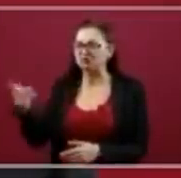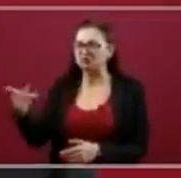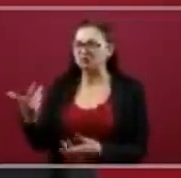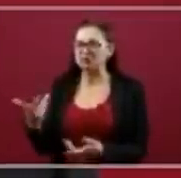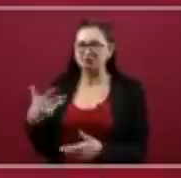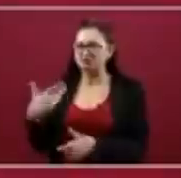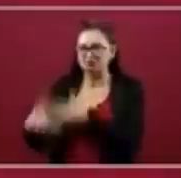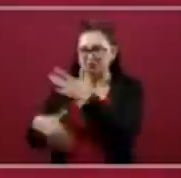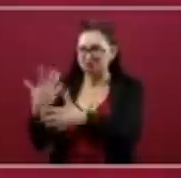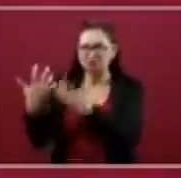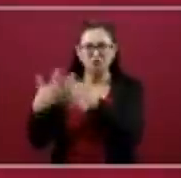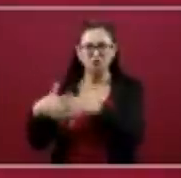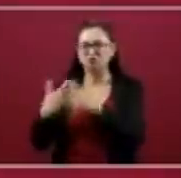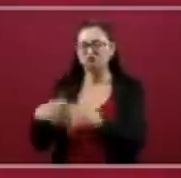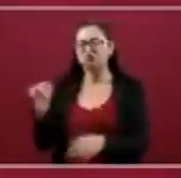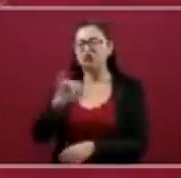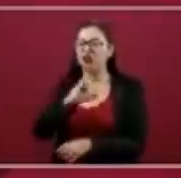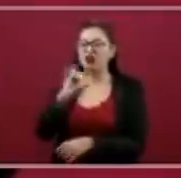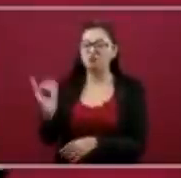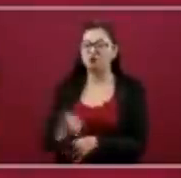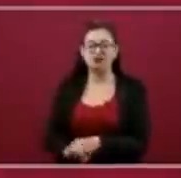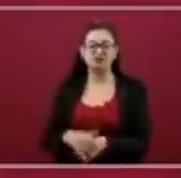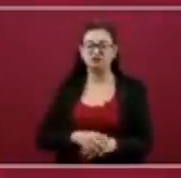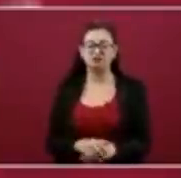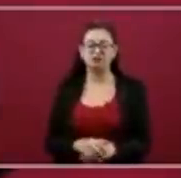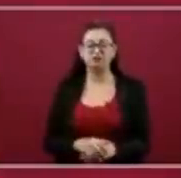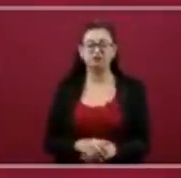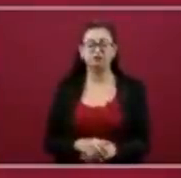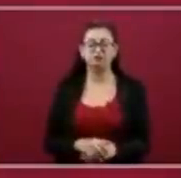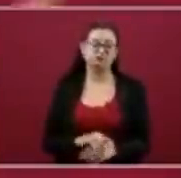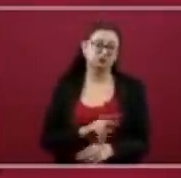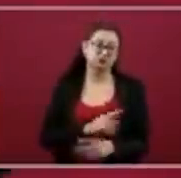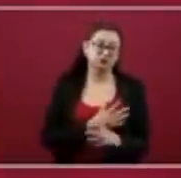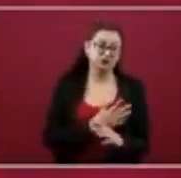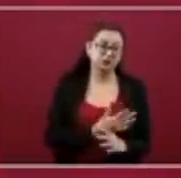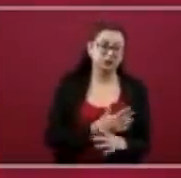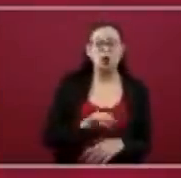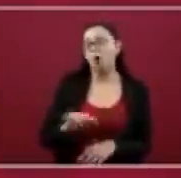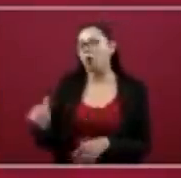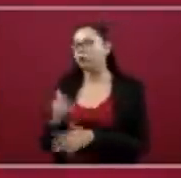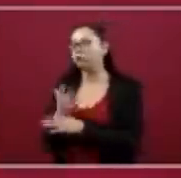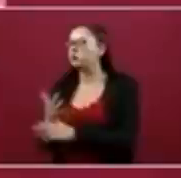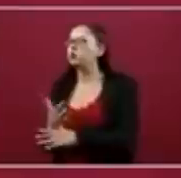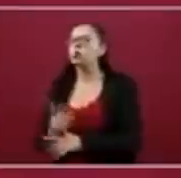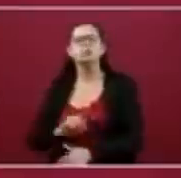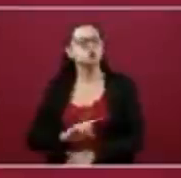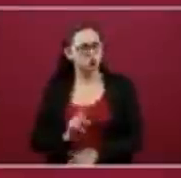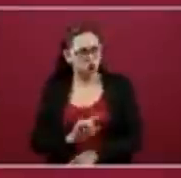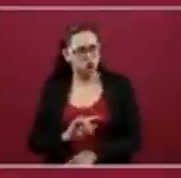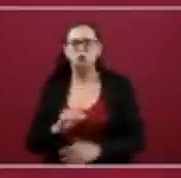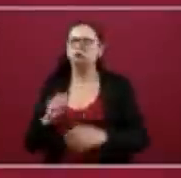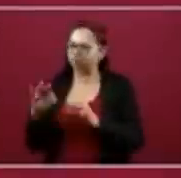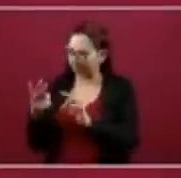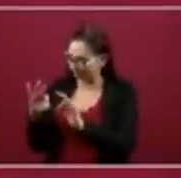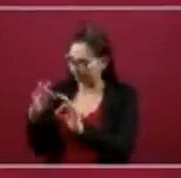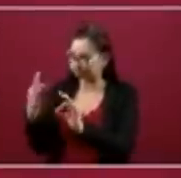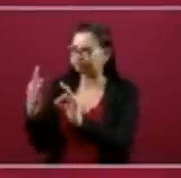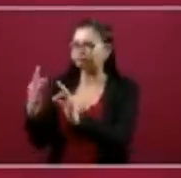malo, y otros que me dicen que no, que hay que terminarla,